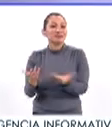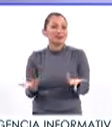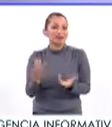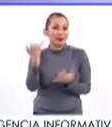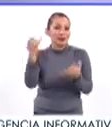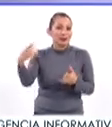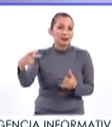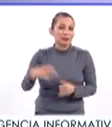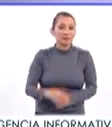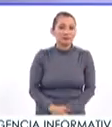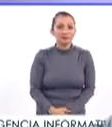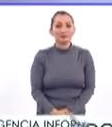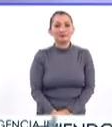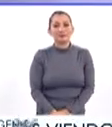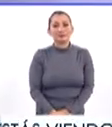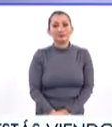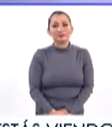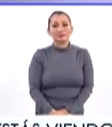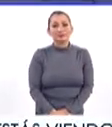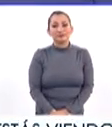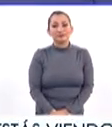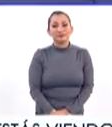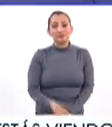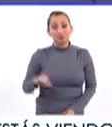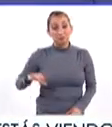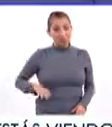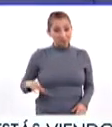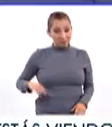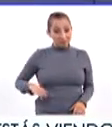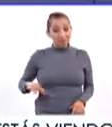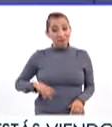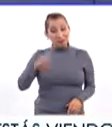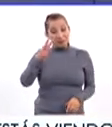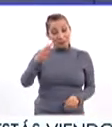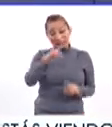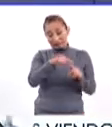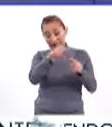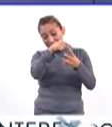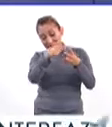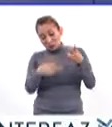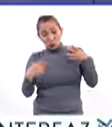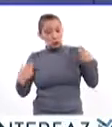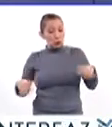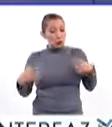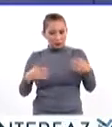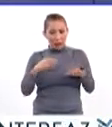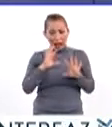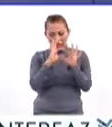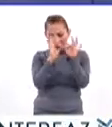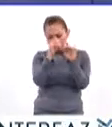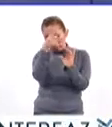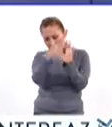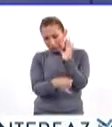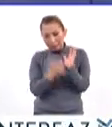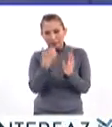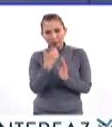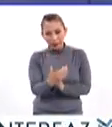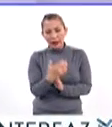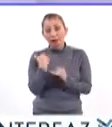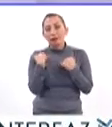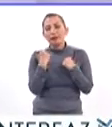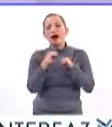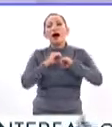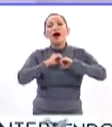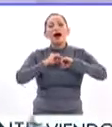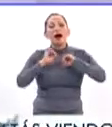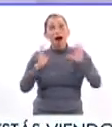concepción que tiene. Claro. Pues muy interesante ver todas estas aristas. Ya lo desmenuzamos bastante bien y podemos